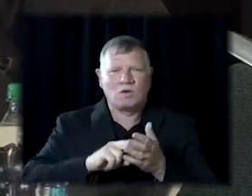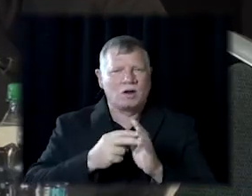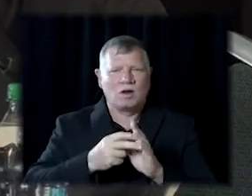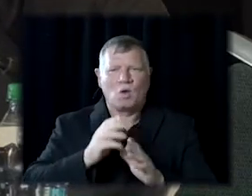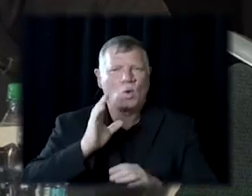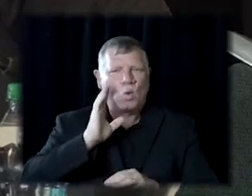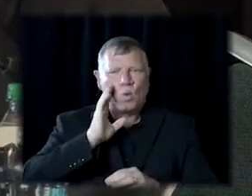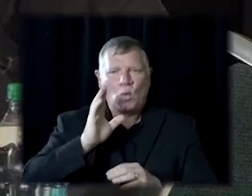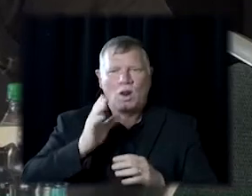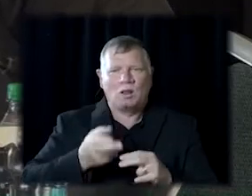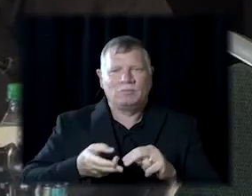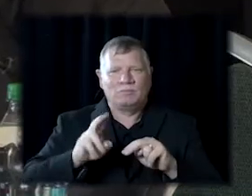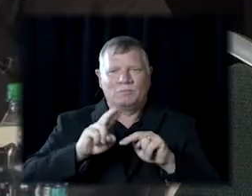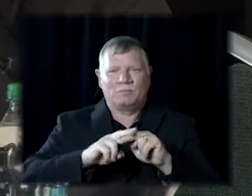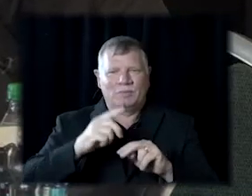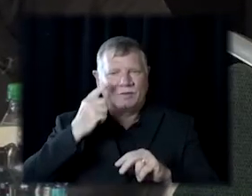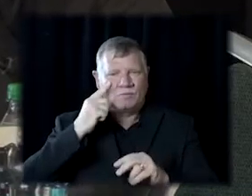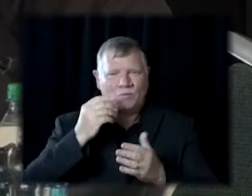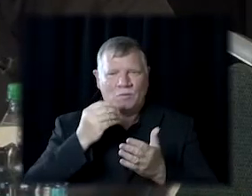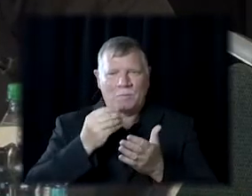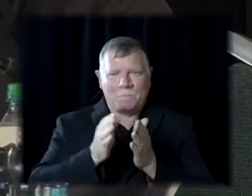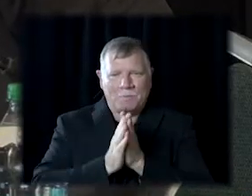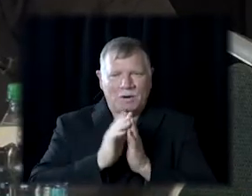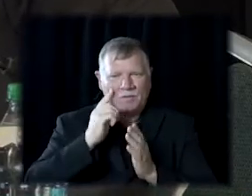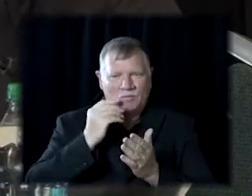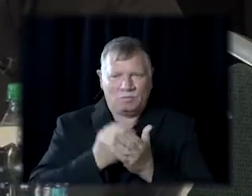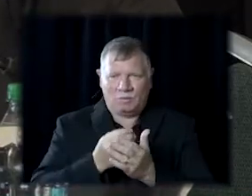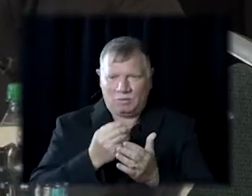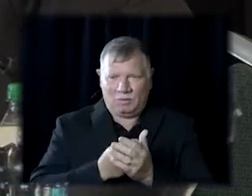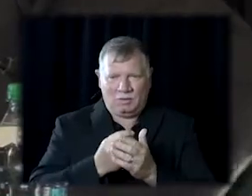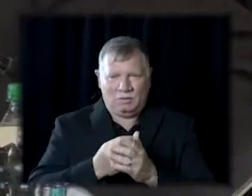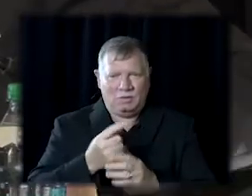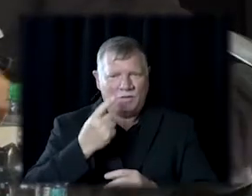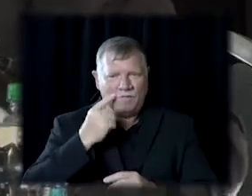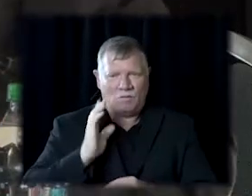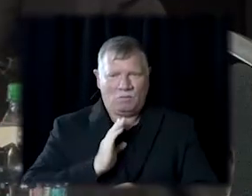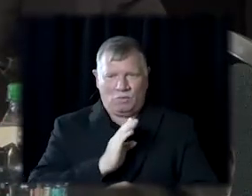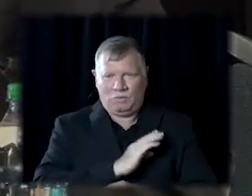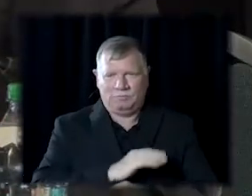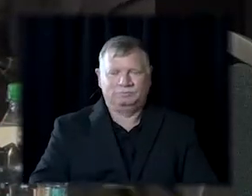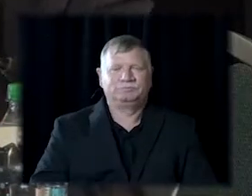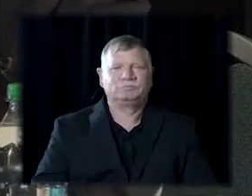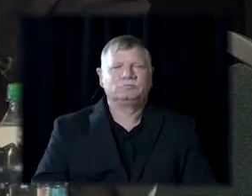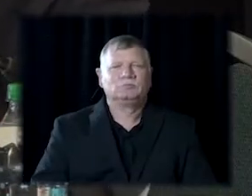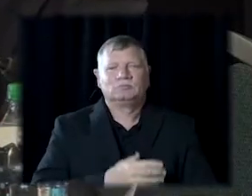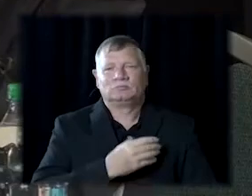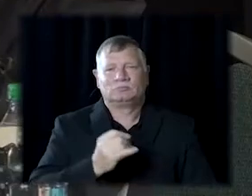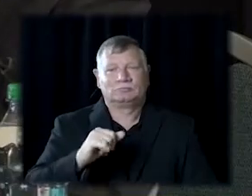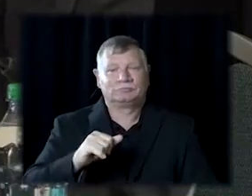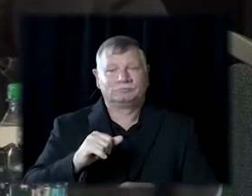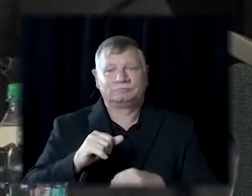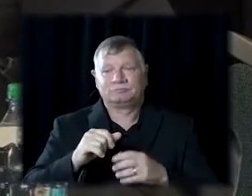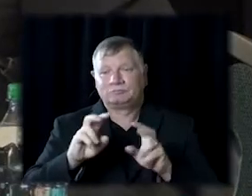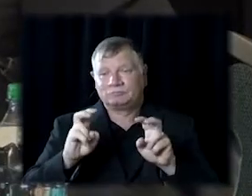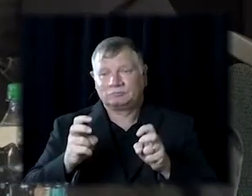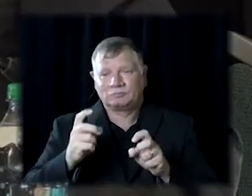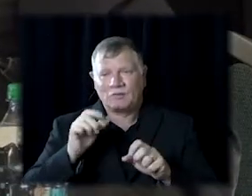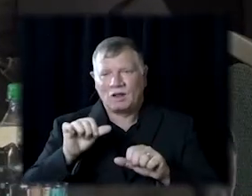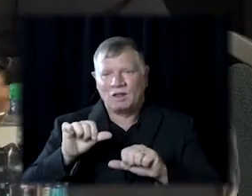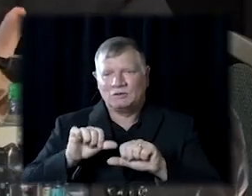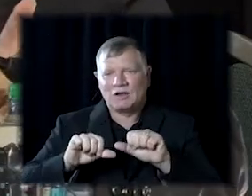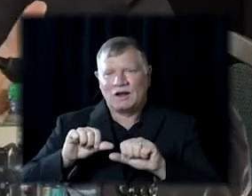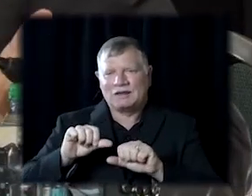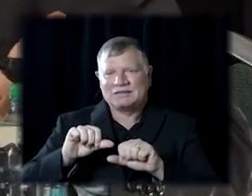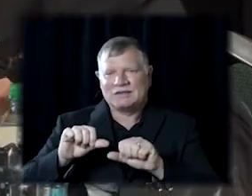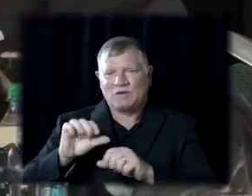significaría que va a haber un incremento o pedido de incremento en ese presupuesto. En cuanto al tema, el detalle de ciencias